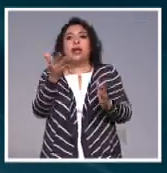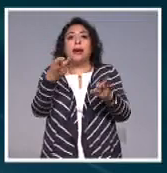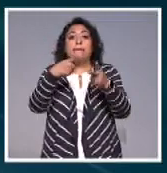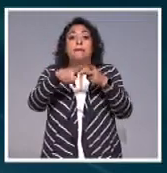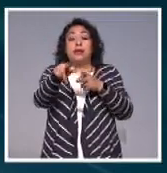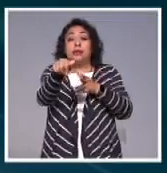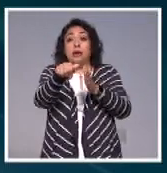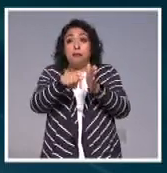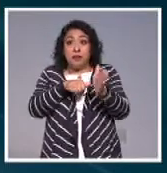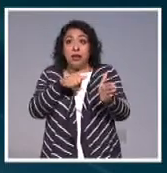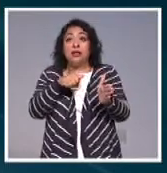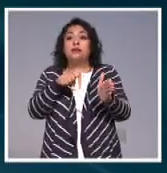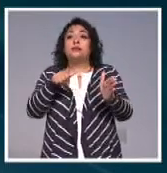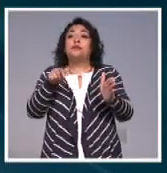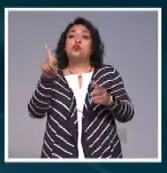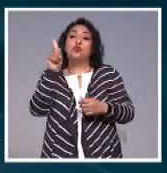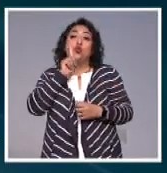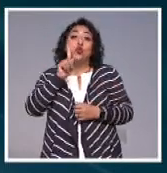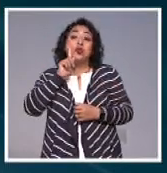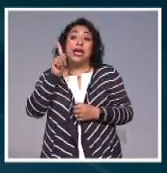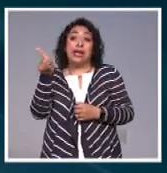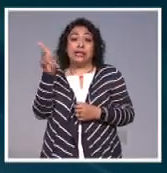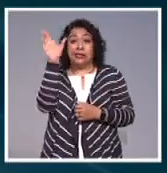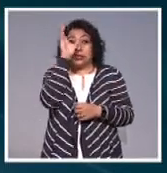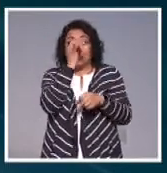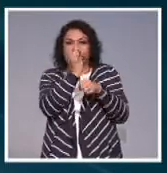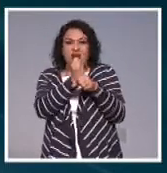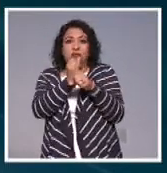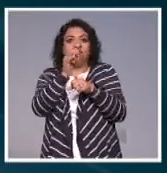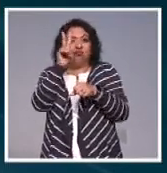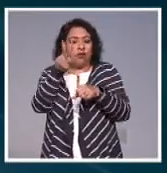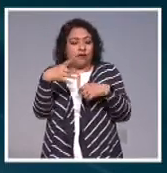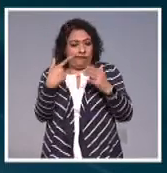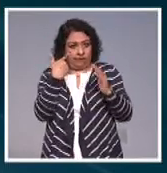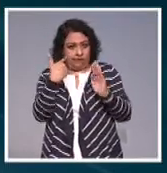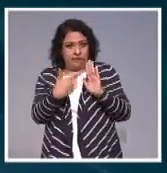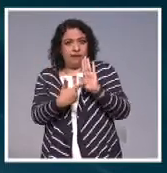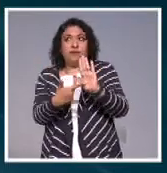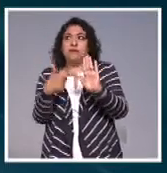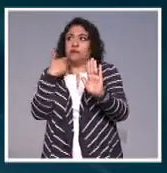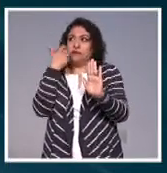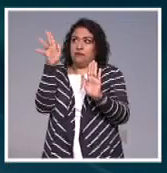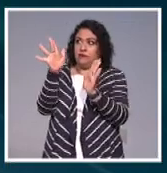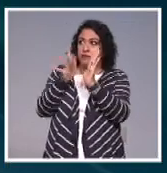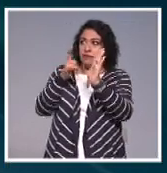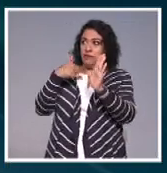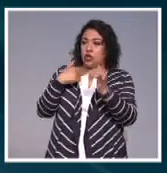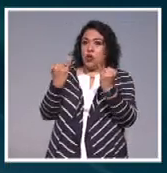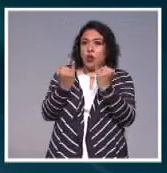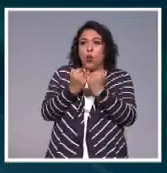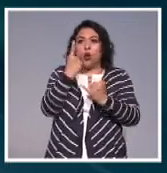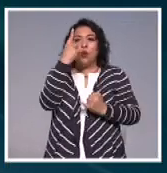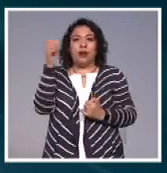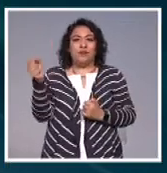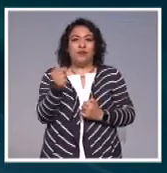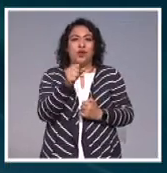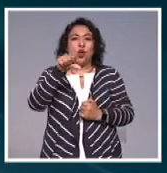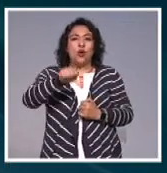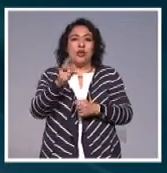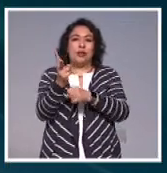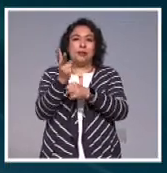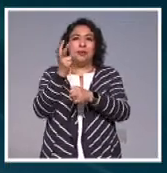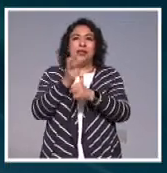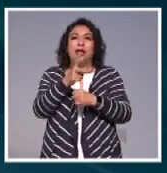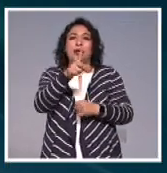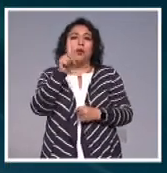este mes con mujeres científicas que verdaderamente son un ejemplo a seguir. Una de ellas es quien me acompaña el día de hoy,